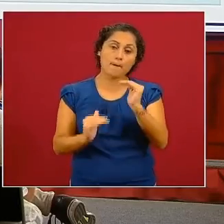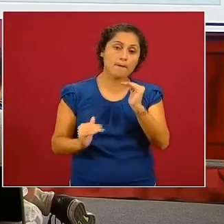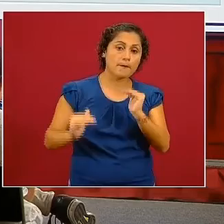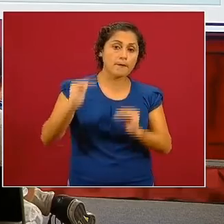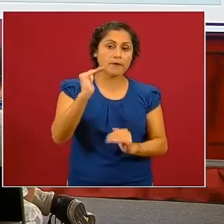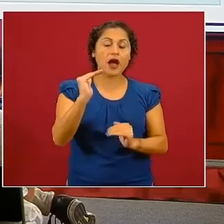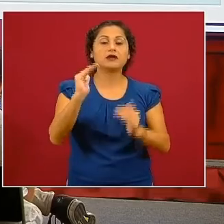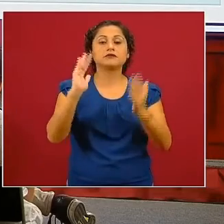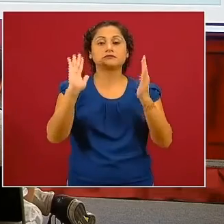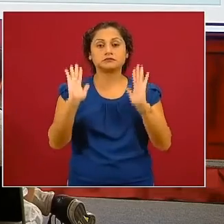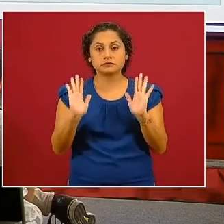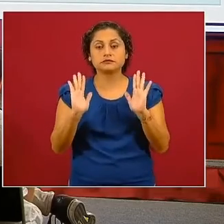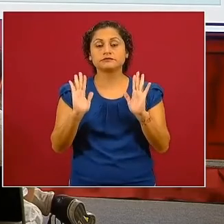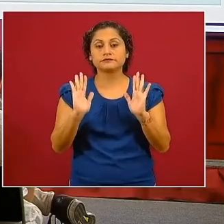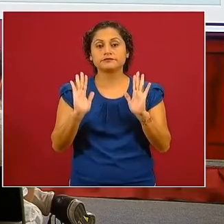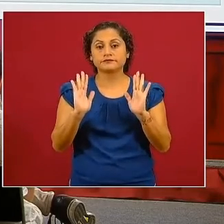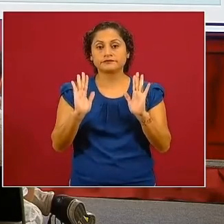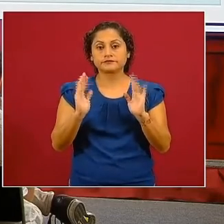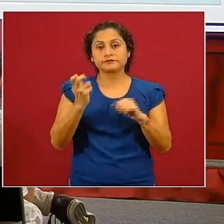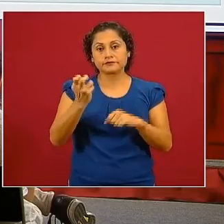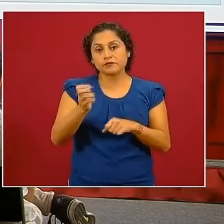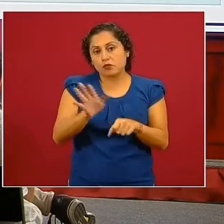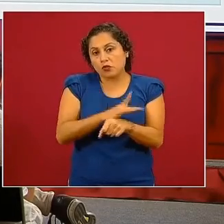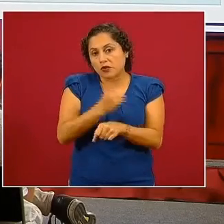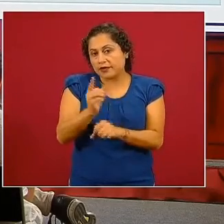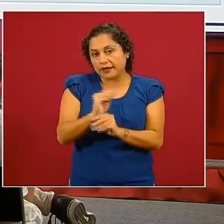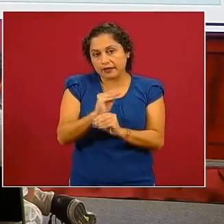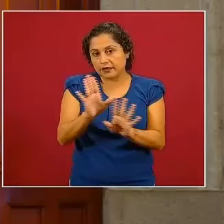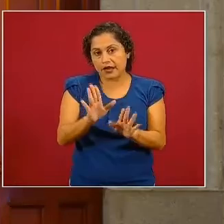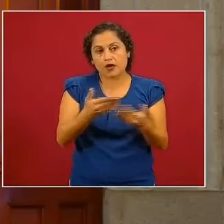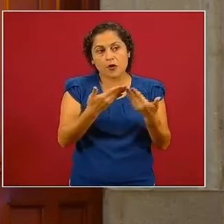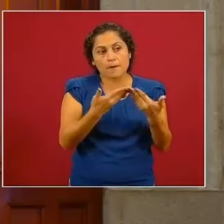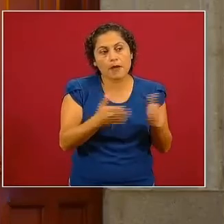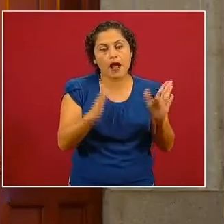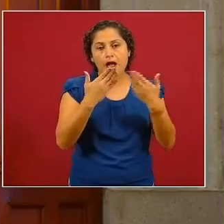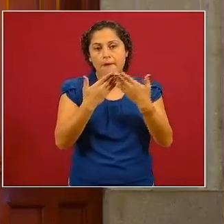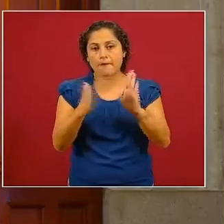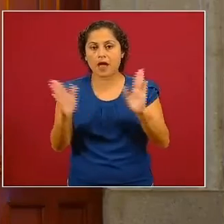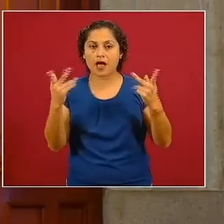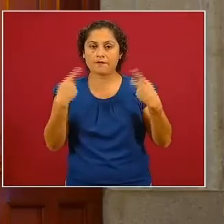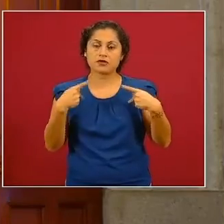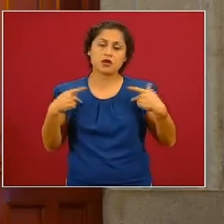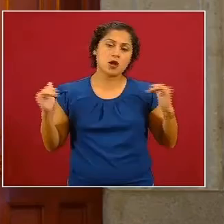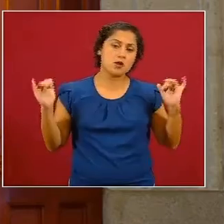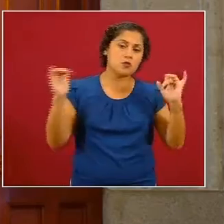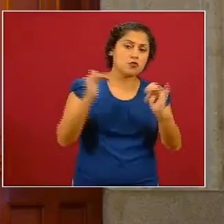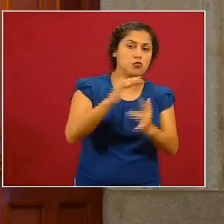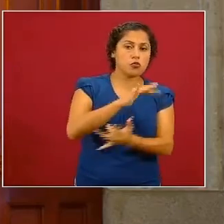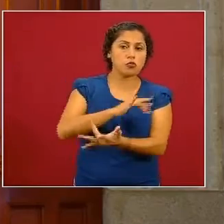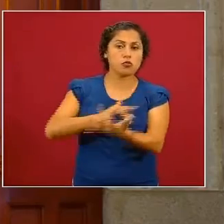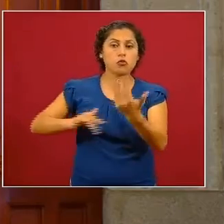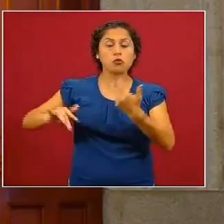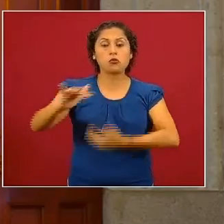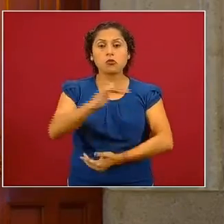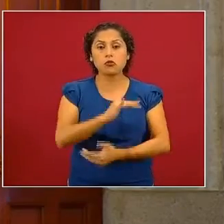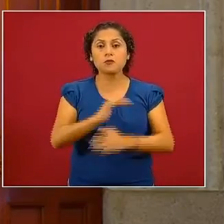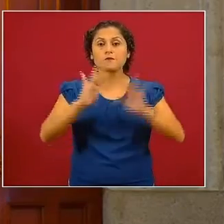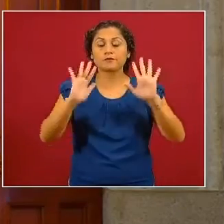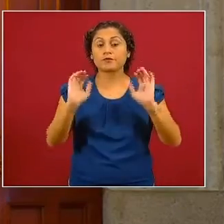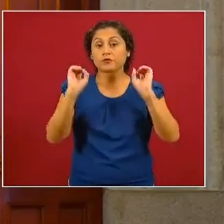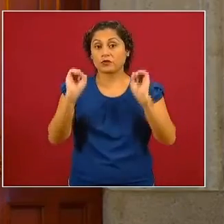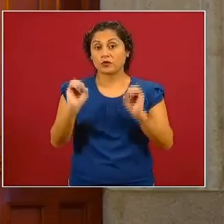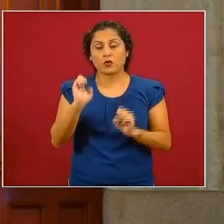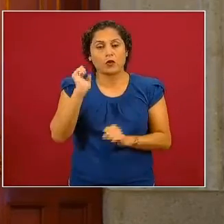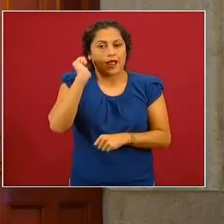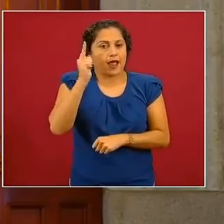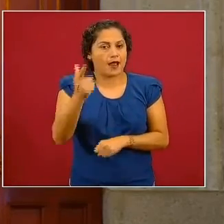o secundario precisamente a la reapertura, de lo que puede significar estar en niveles de riesgo menores, puedan